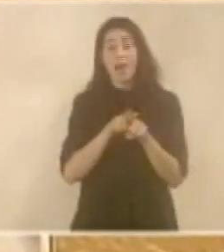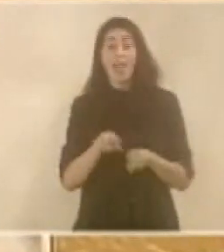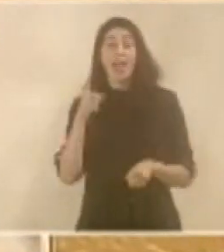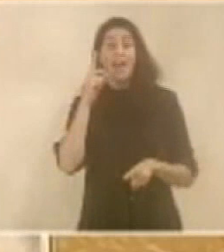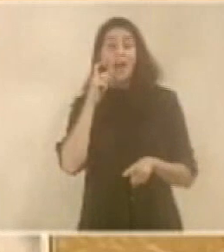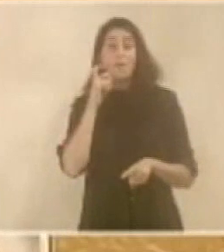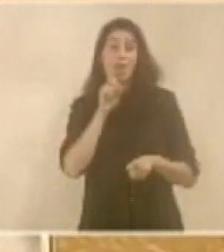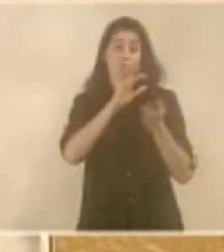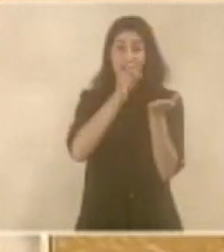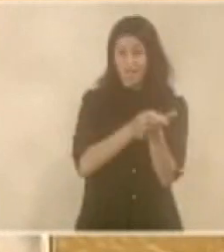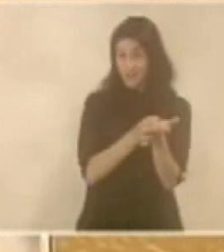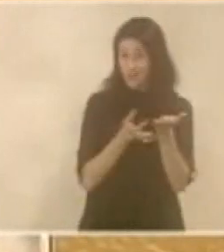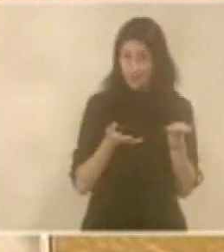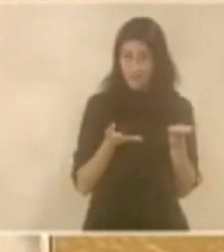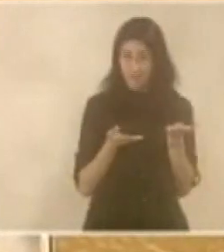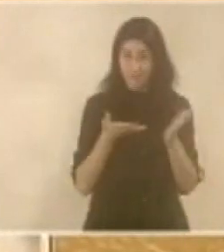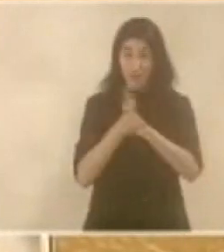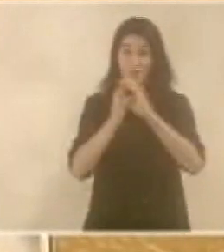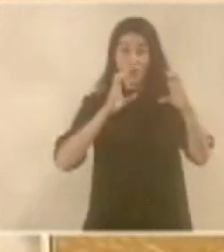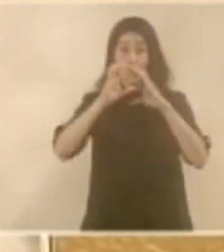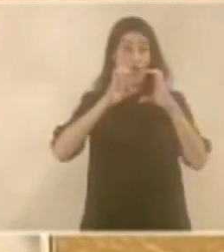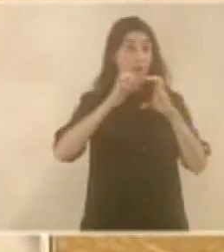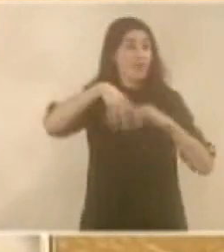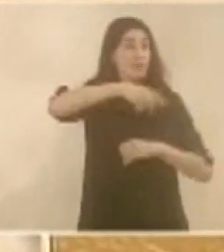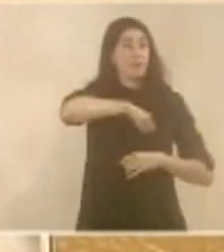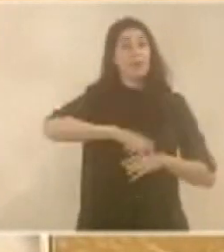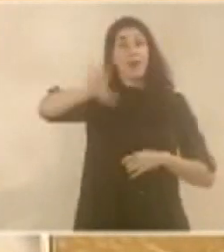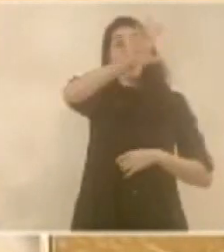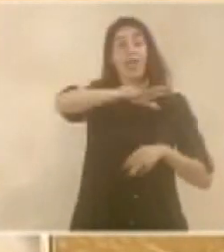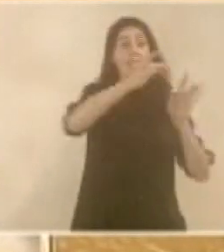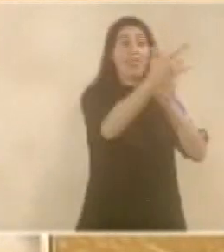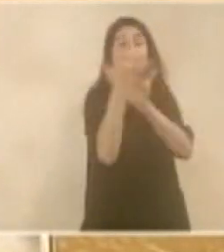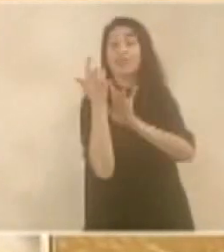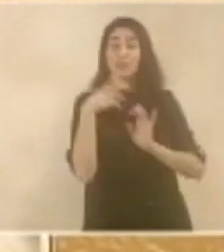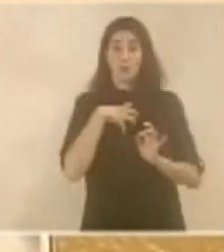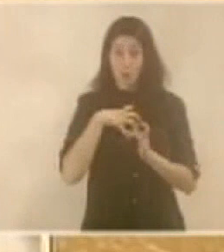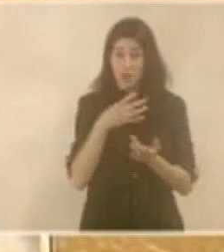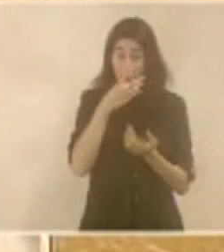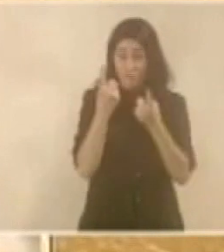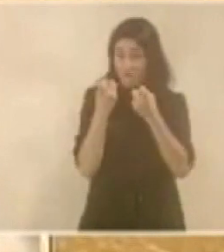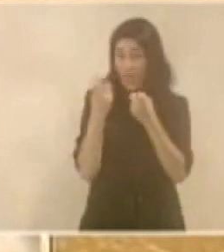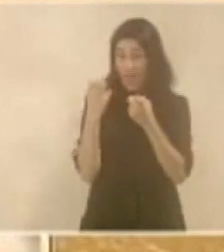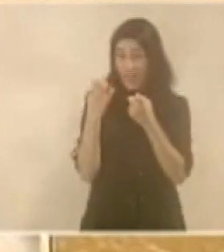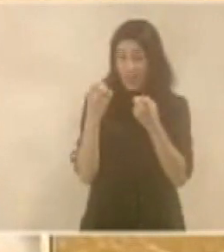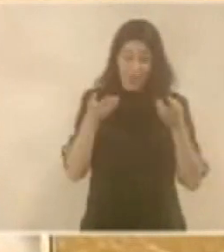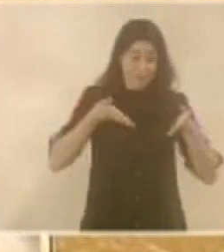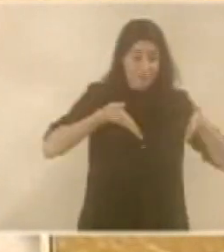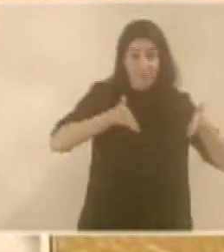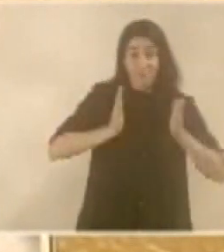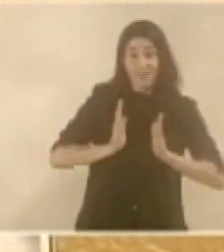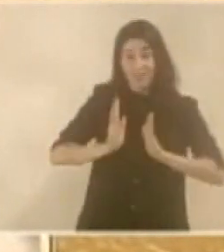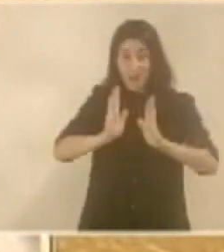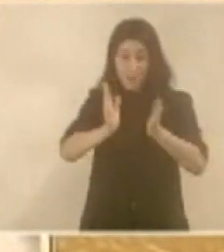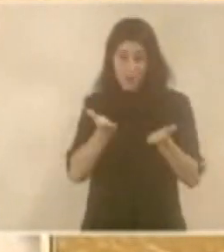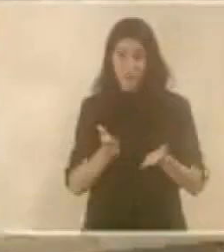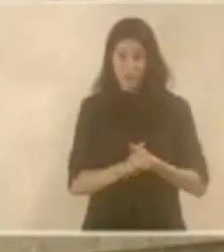Cuba. Y seguirá diciendo: es una de las poblaciones más cultas de España, lo cual proviene de que hace mucho tiempo